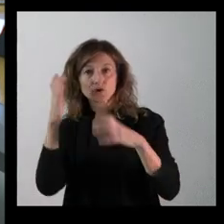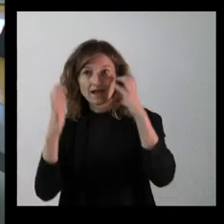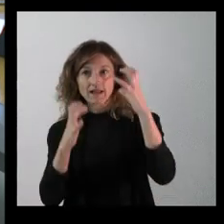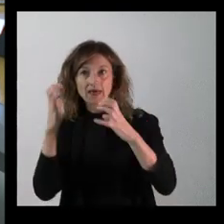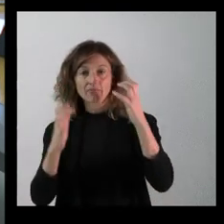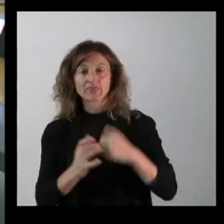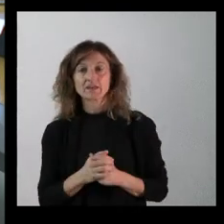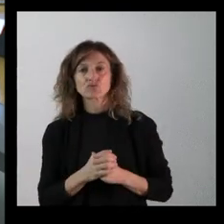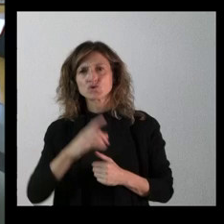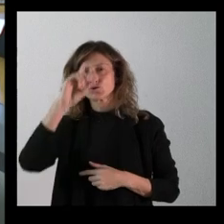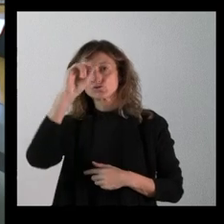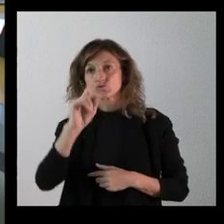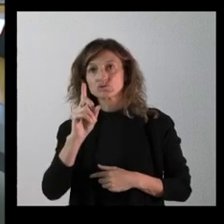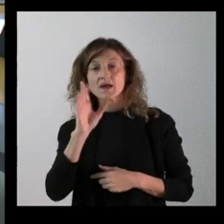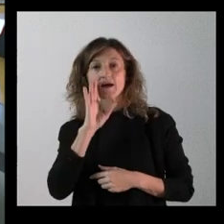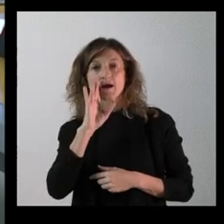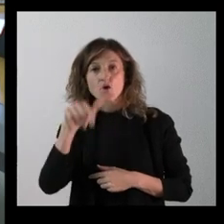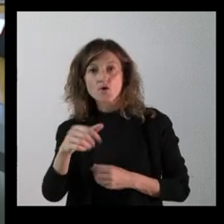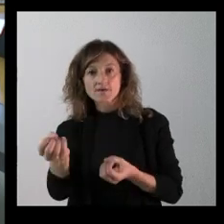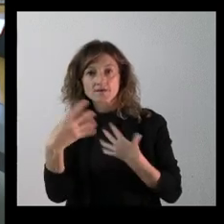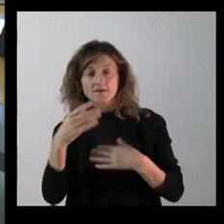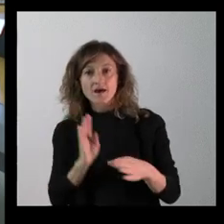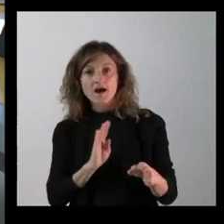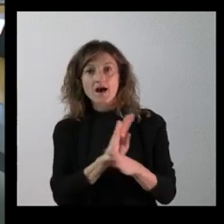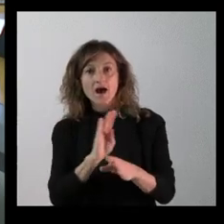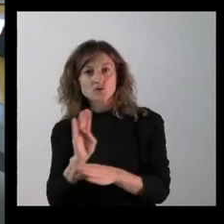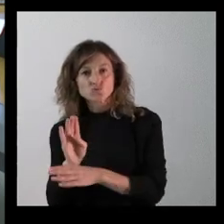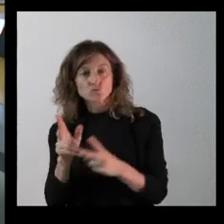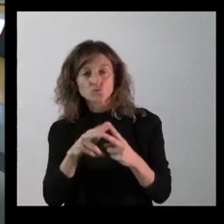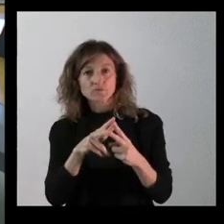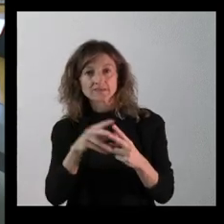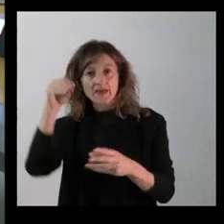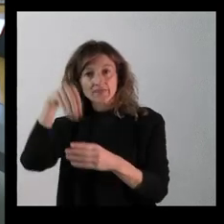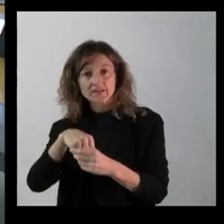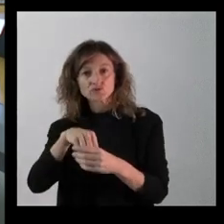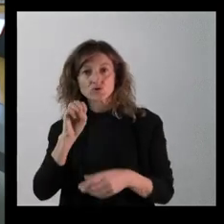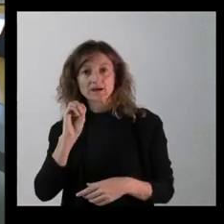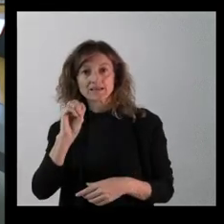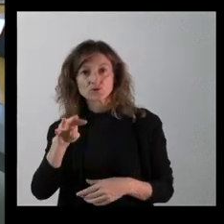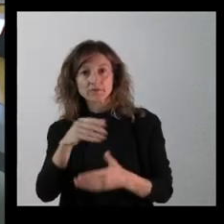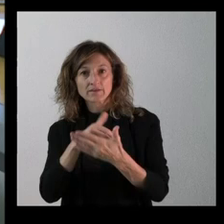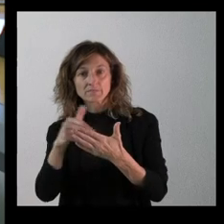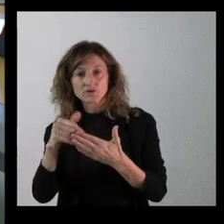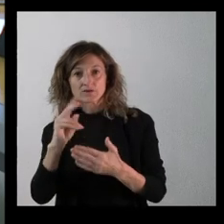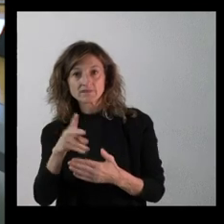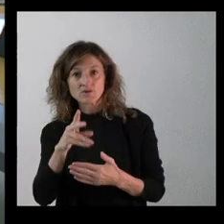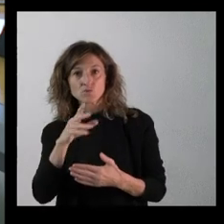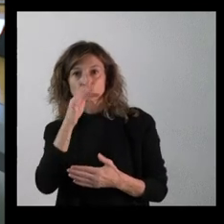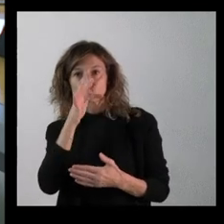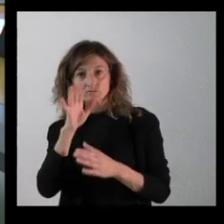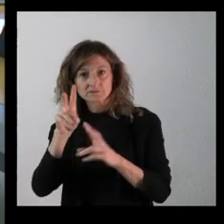yo no sé si las ayudas que hemos conocido hoy están dentro de estos 14 prometidos en esa manifestación